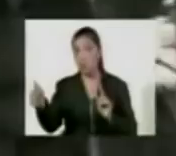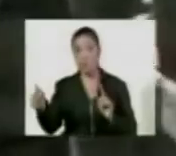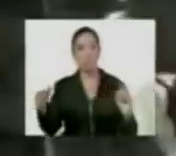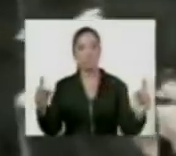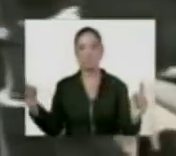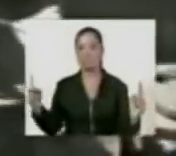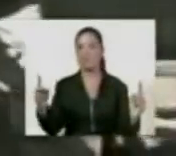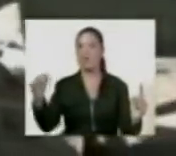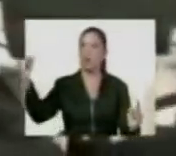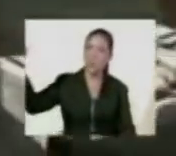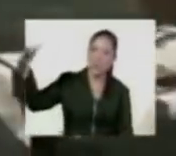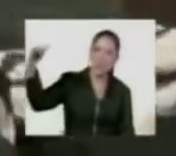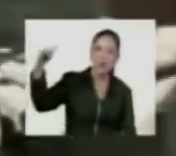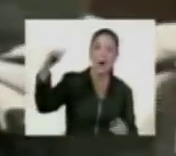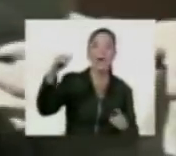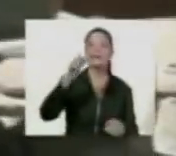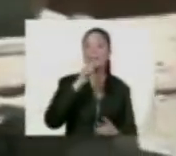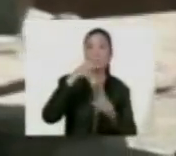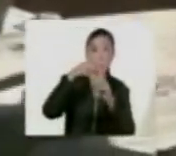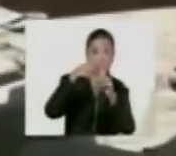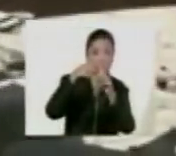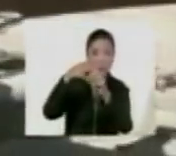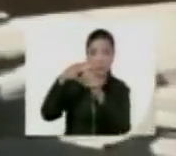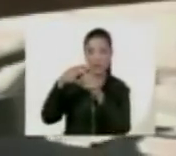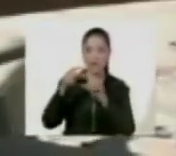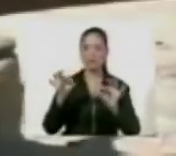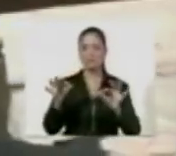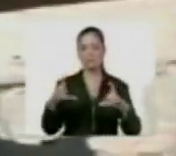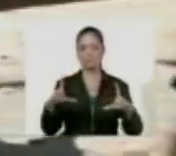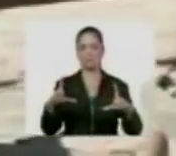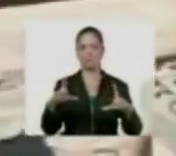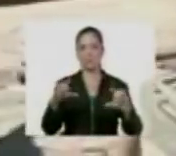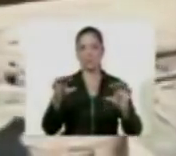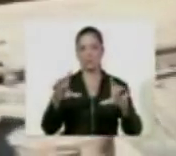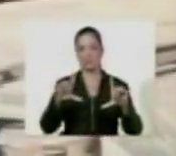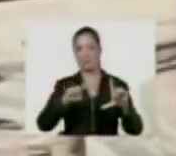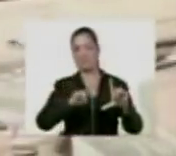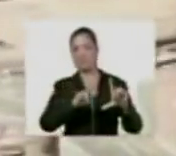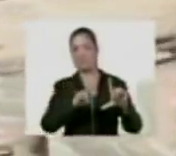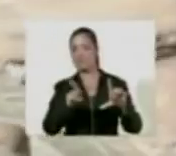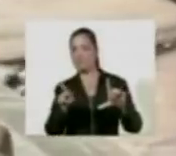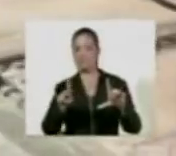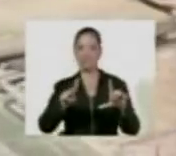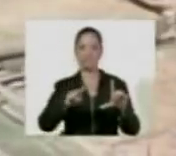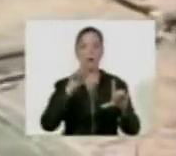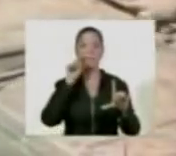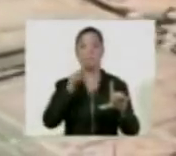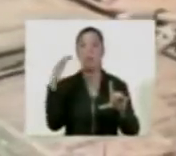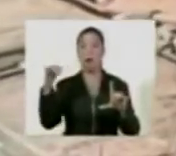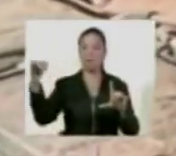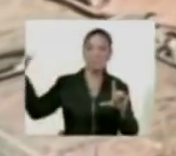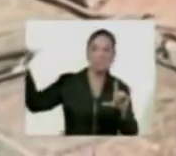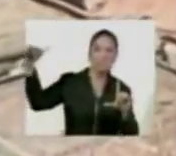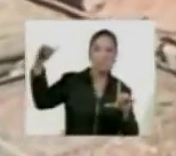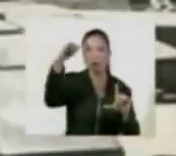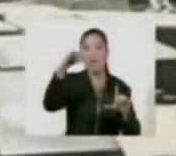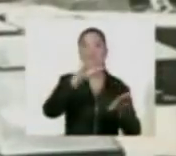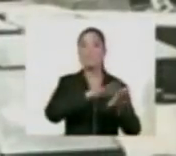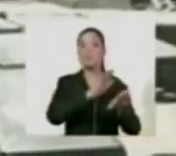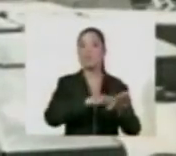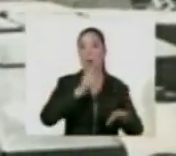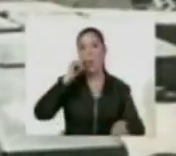aviación enemiga, fue detectada por los radares del CODAI, e informaron al comando de la SODI, y el comandante de la